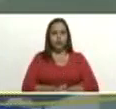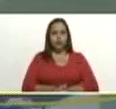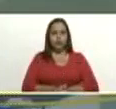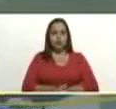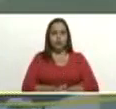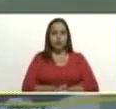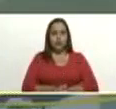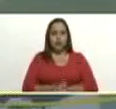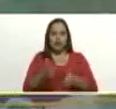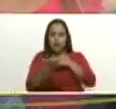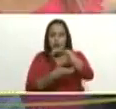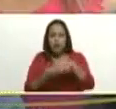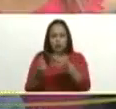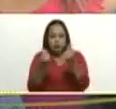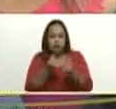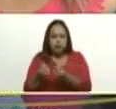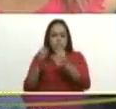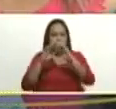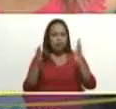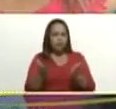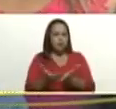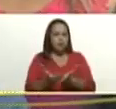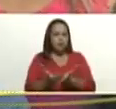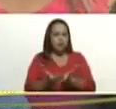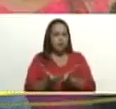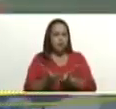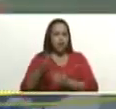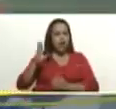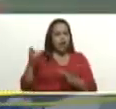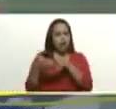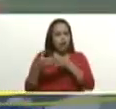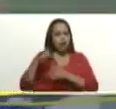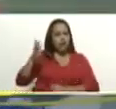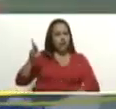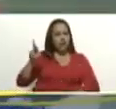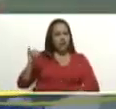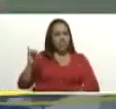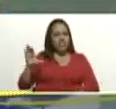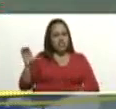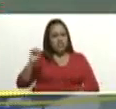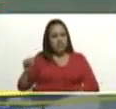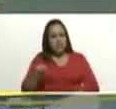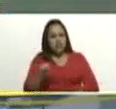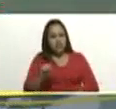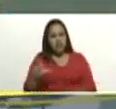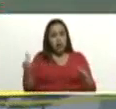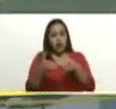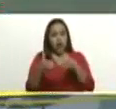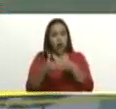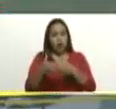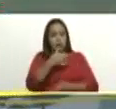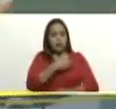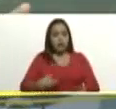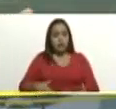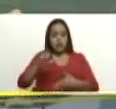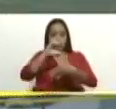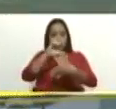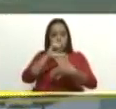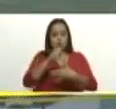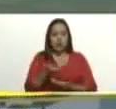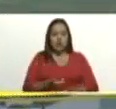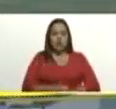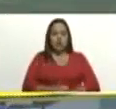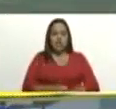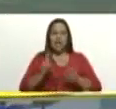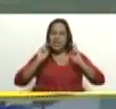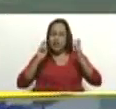crisis monetaria del mundo, los BRICS, la cumbre de presidentes de Sudamérica. Temas de interés, ¿no? Y